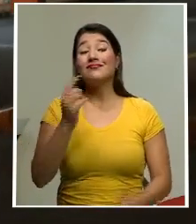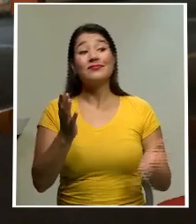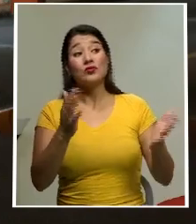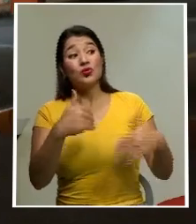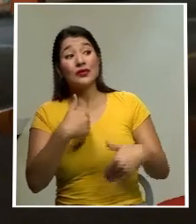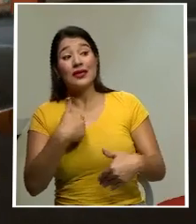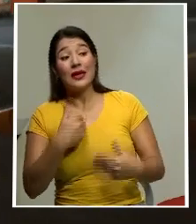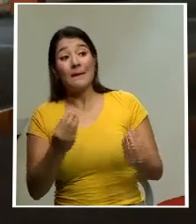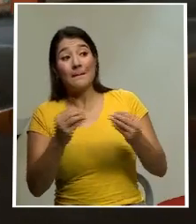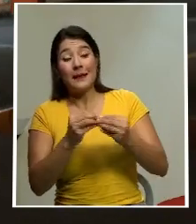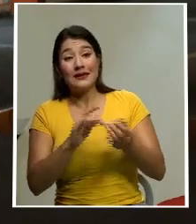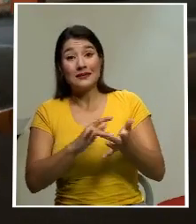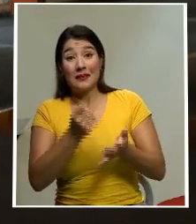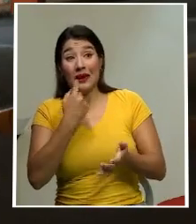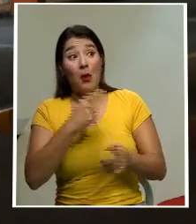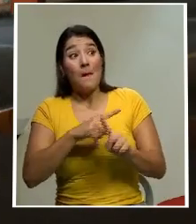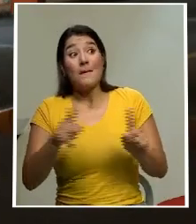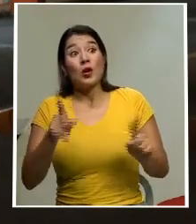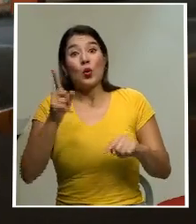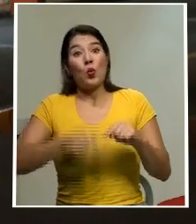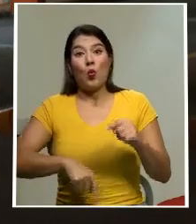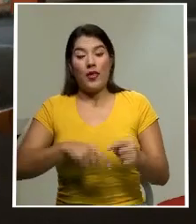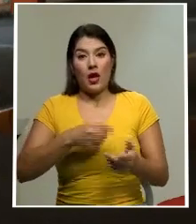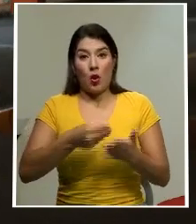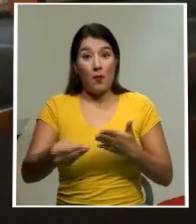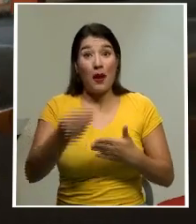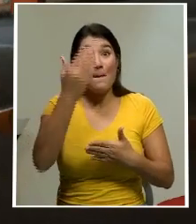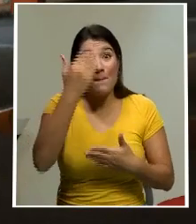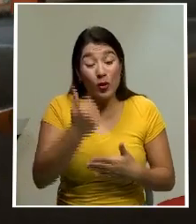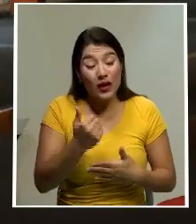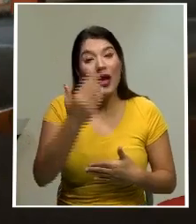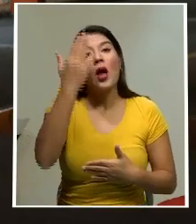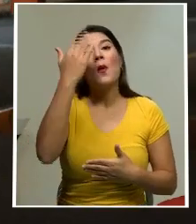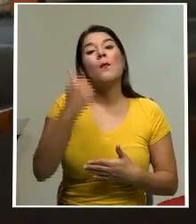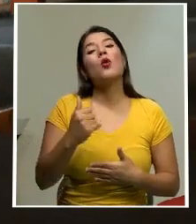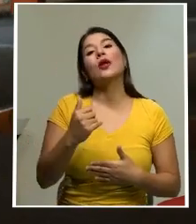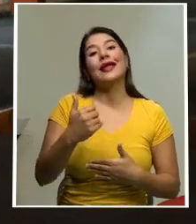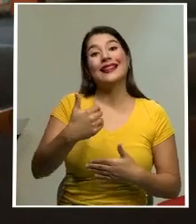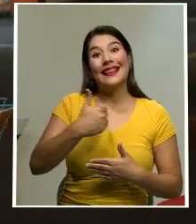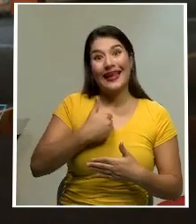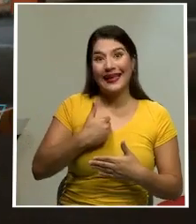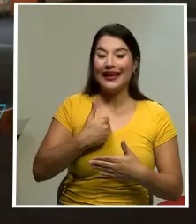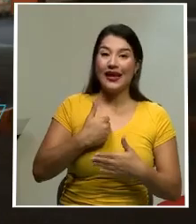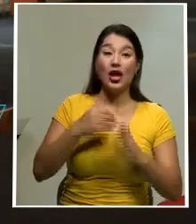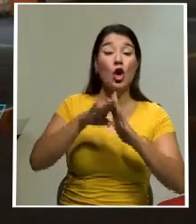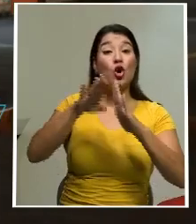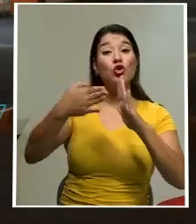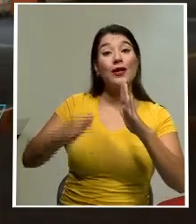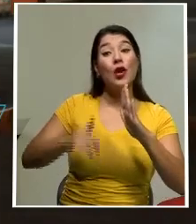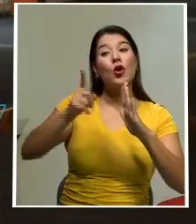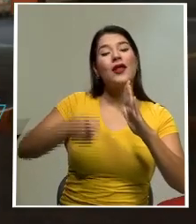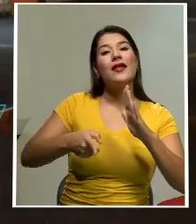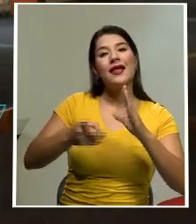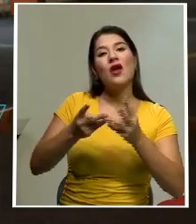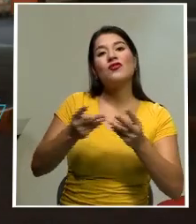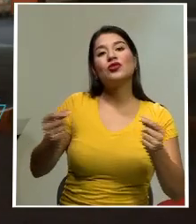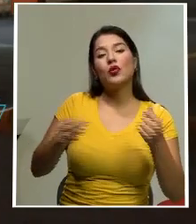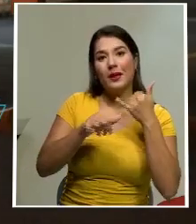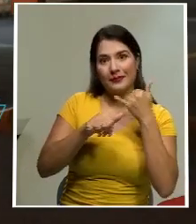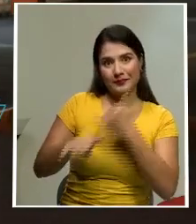podían comprarlo debido a que se tenía que resolver un recurso de apelación pendiente en este